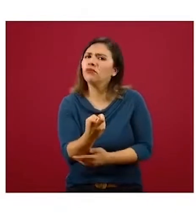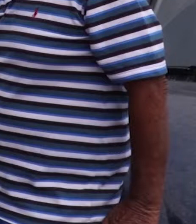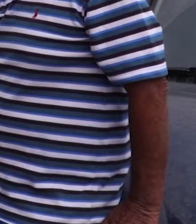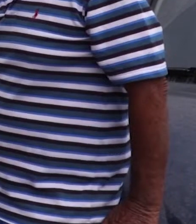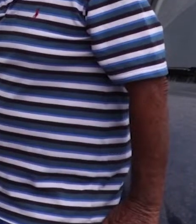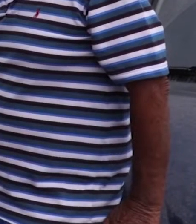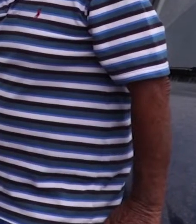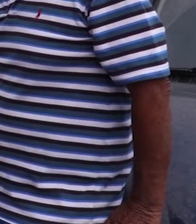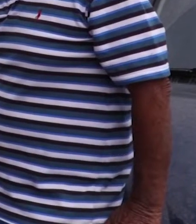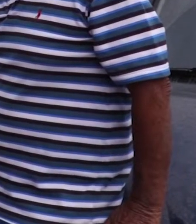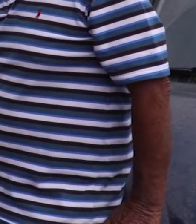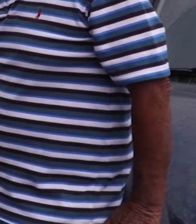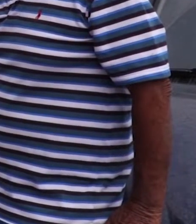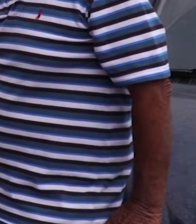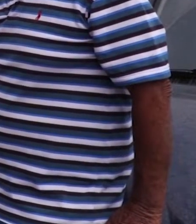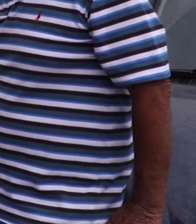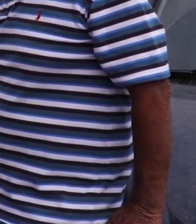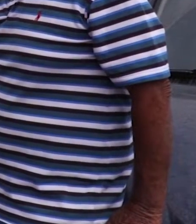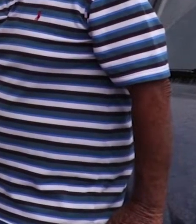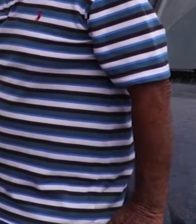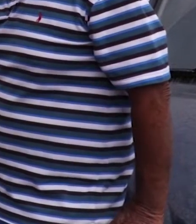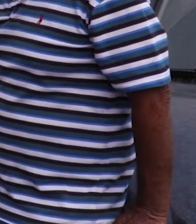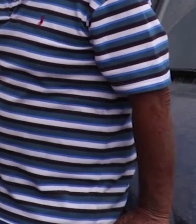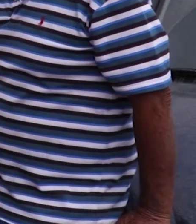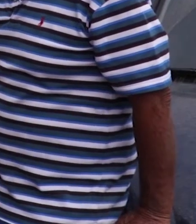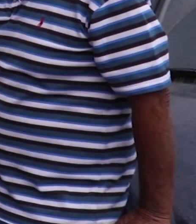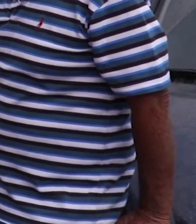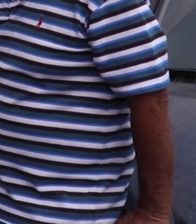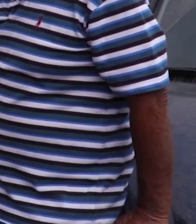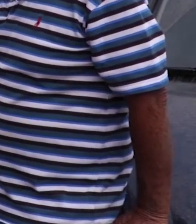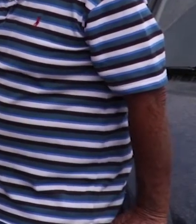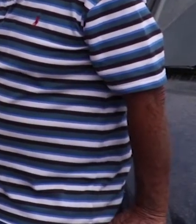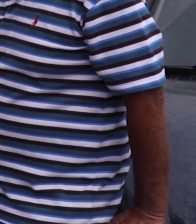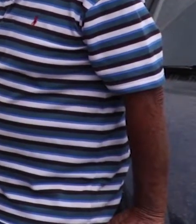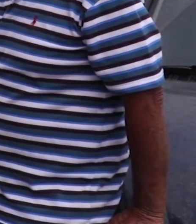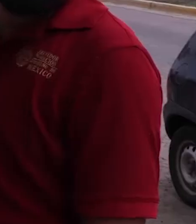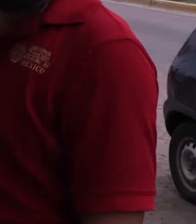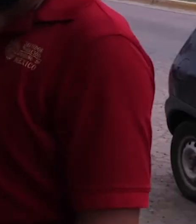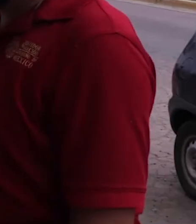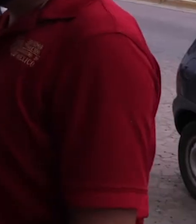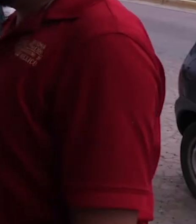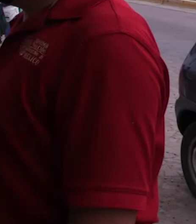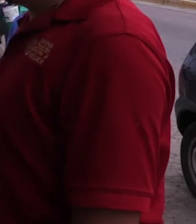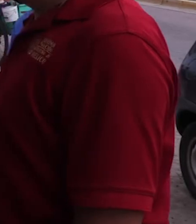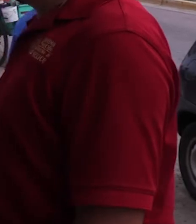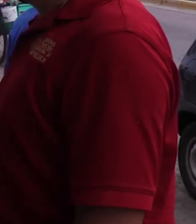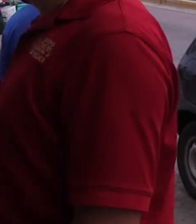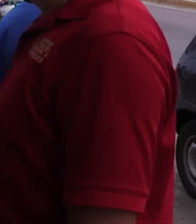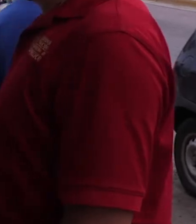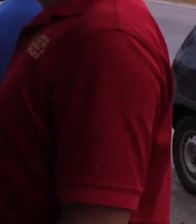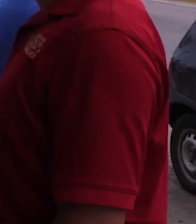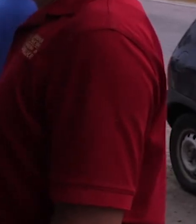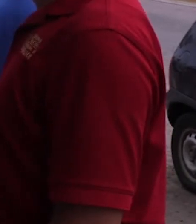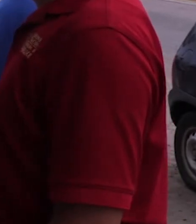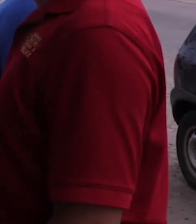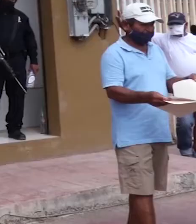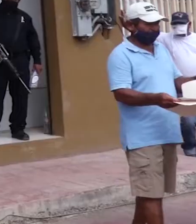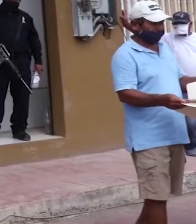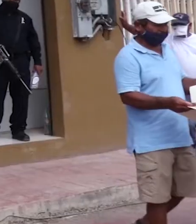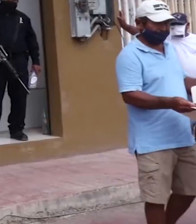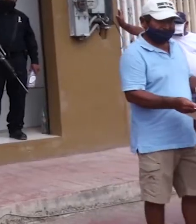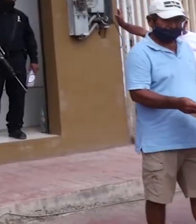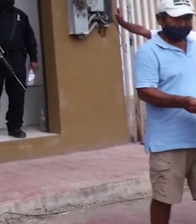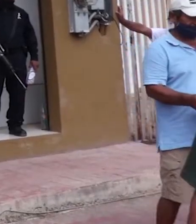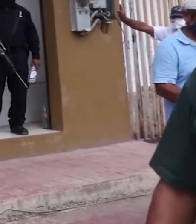retener. Aseguró que aquellos líderes pesqueros que incurran en esas irregularidades pueden ser sancionados hasta con el retiro de sus